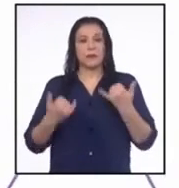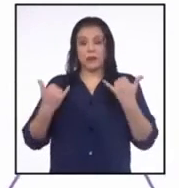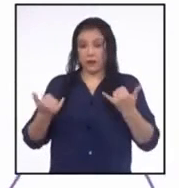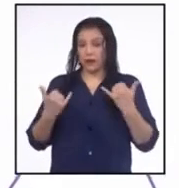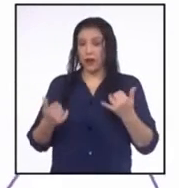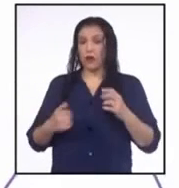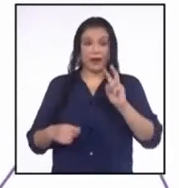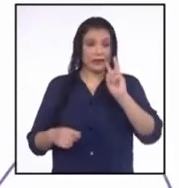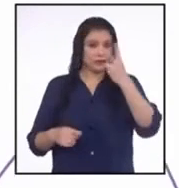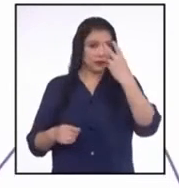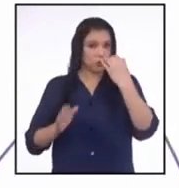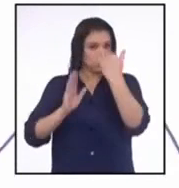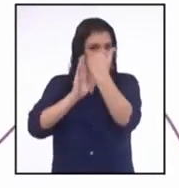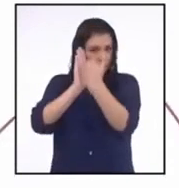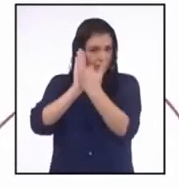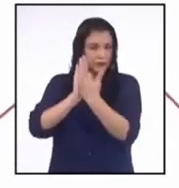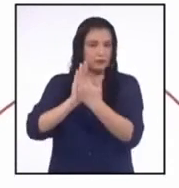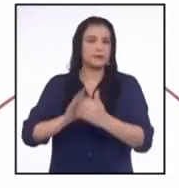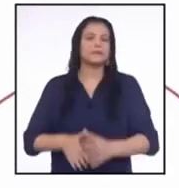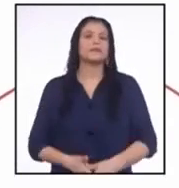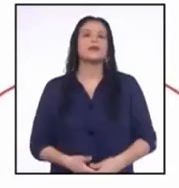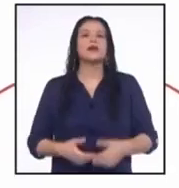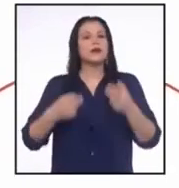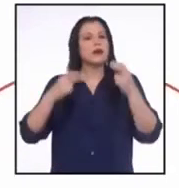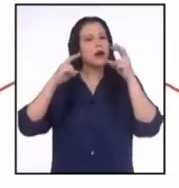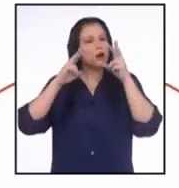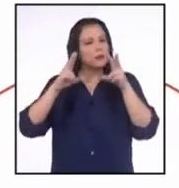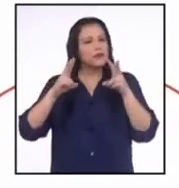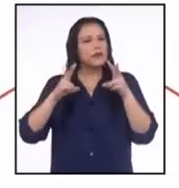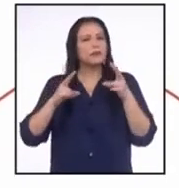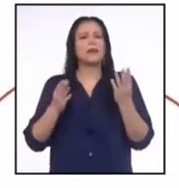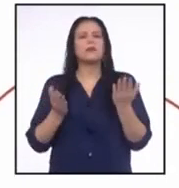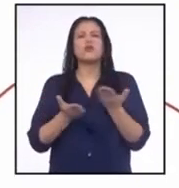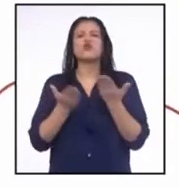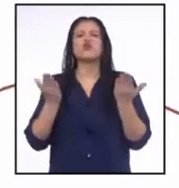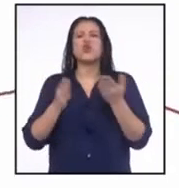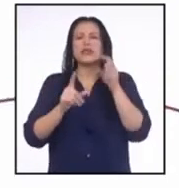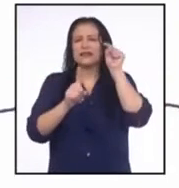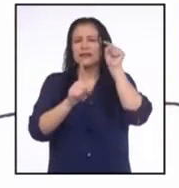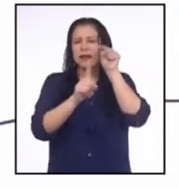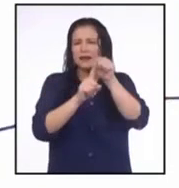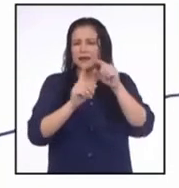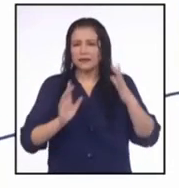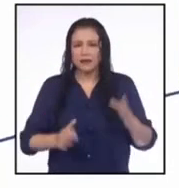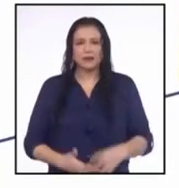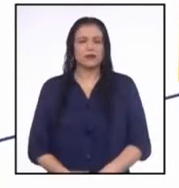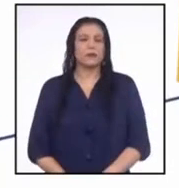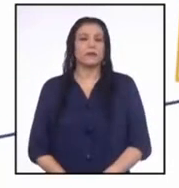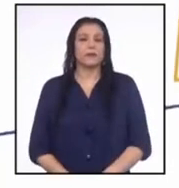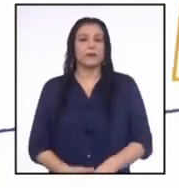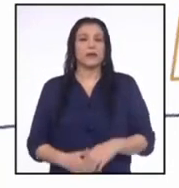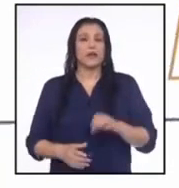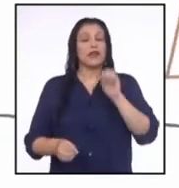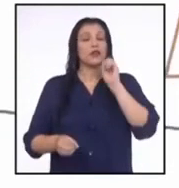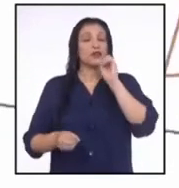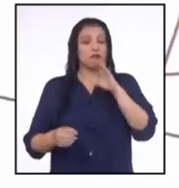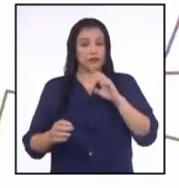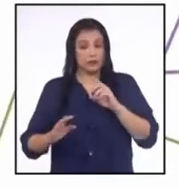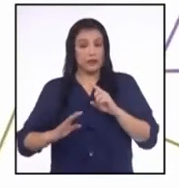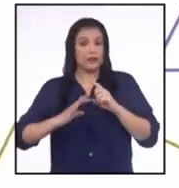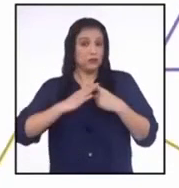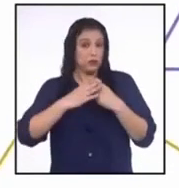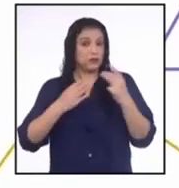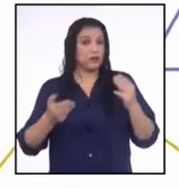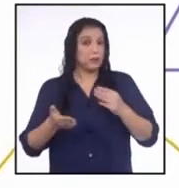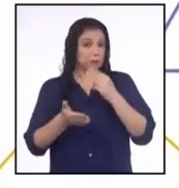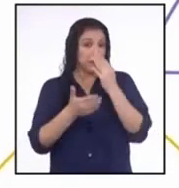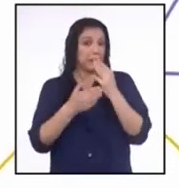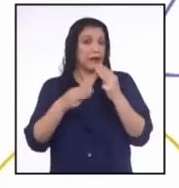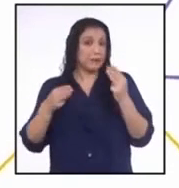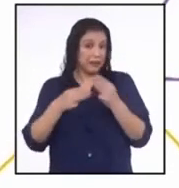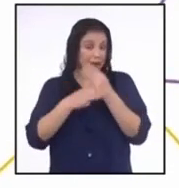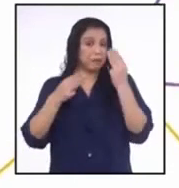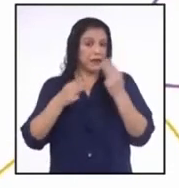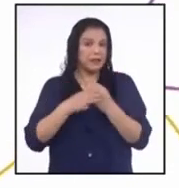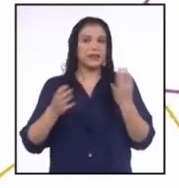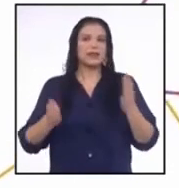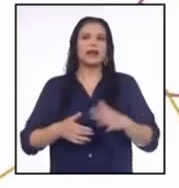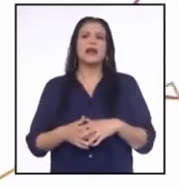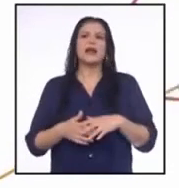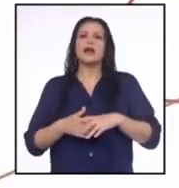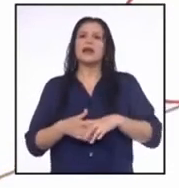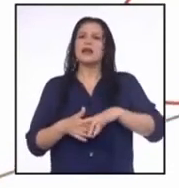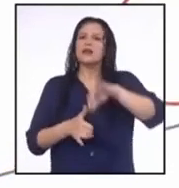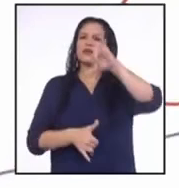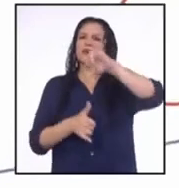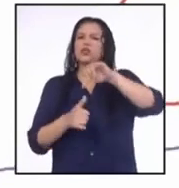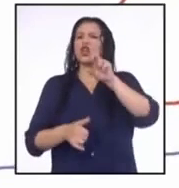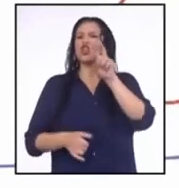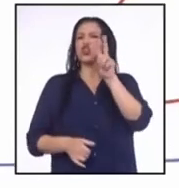Ahora el paso 2. Observamos la ubicación exacta. Nos dice la situación que la parte superior mide 2